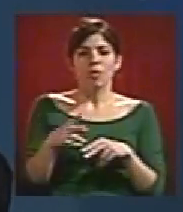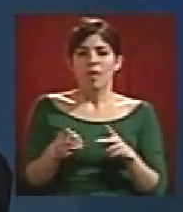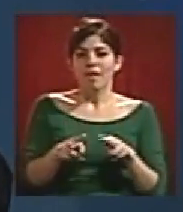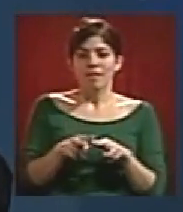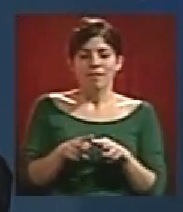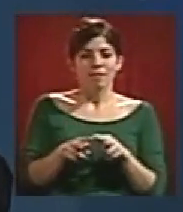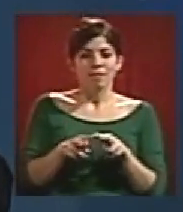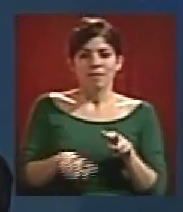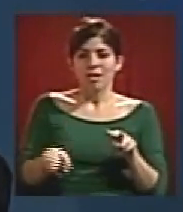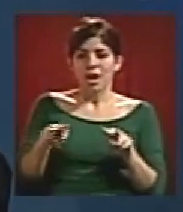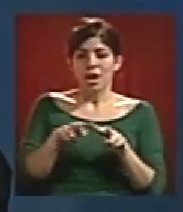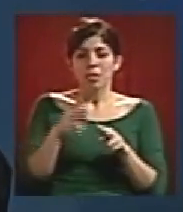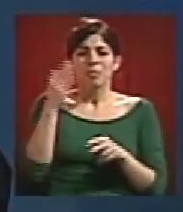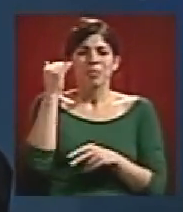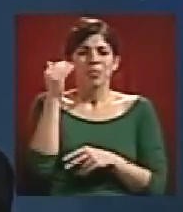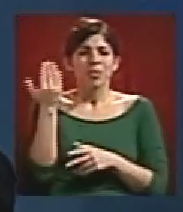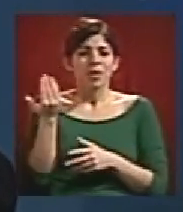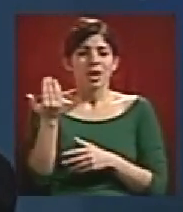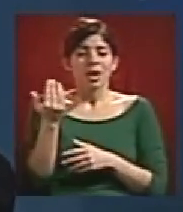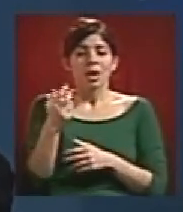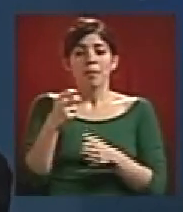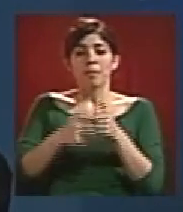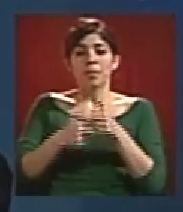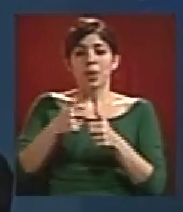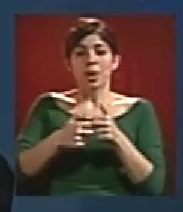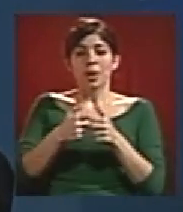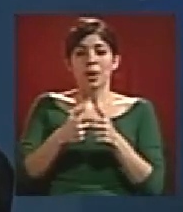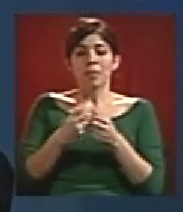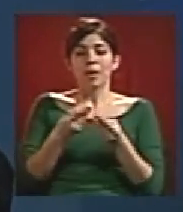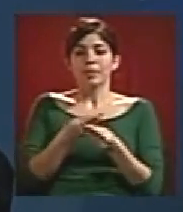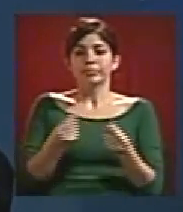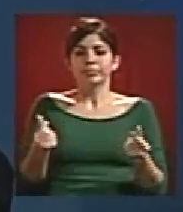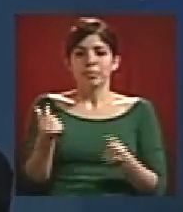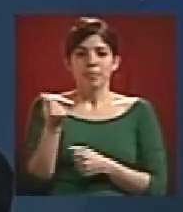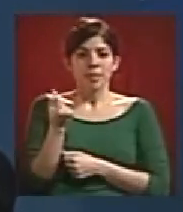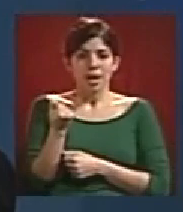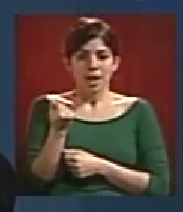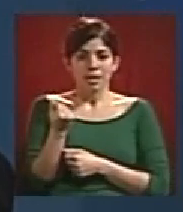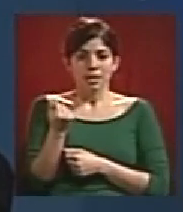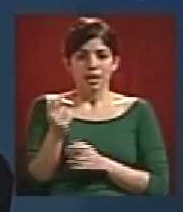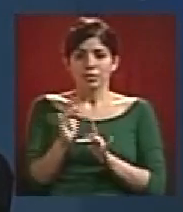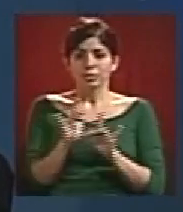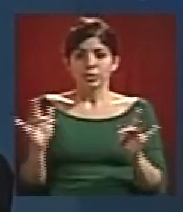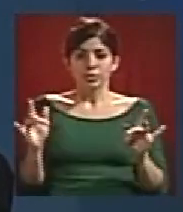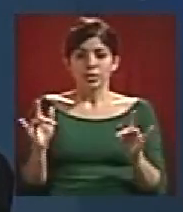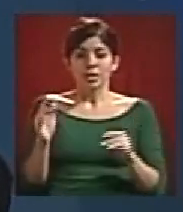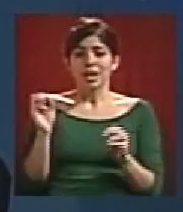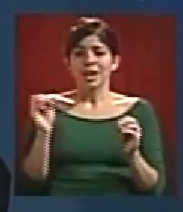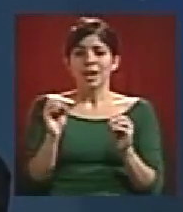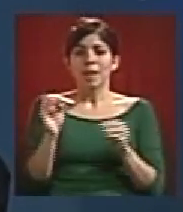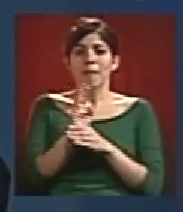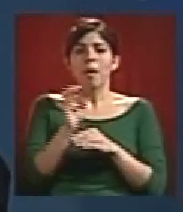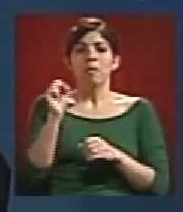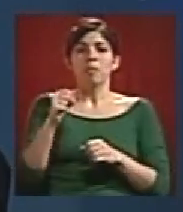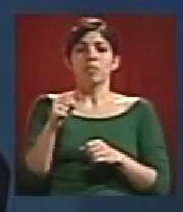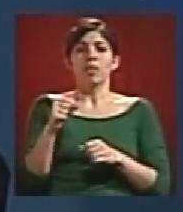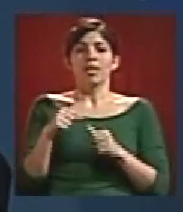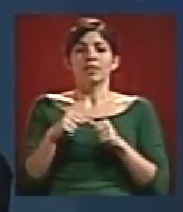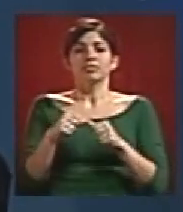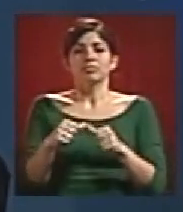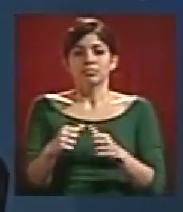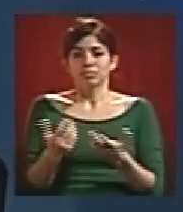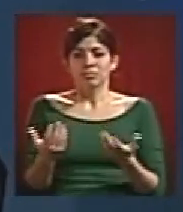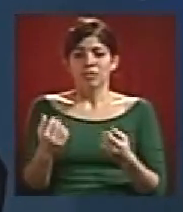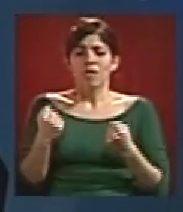Porque sencillamente, ante un problema de liquidez, ningún banco lo va a poder subsistir, por más sólido que sea.